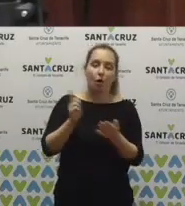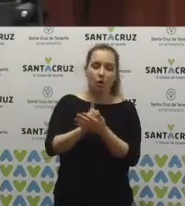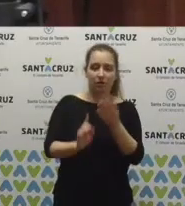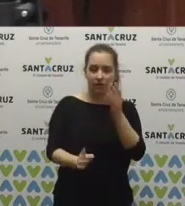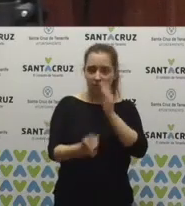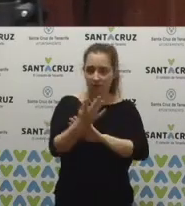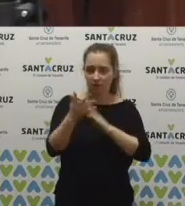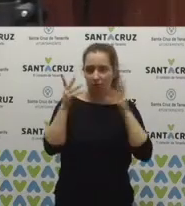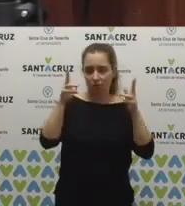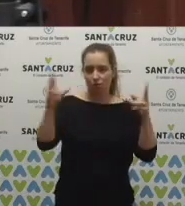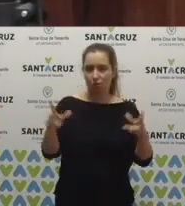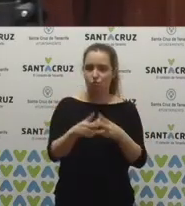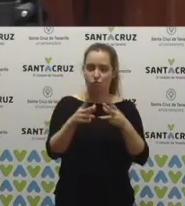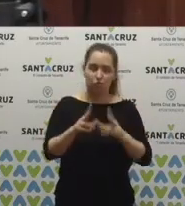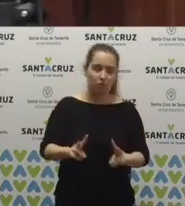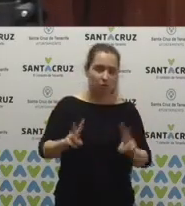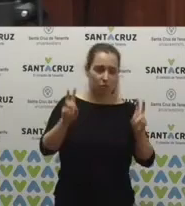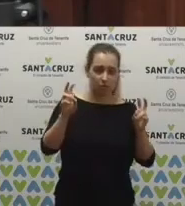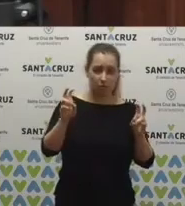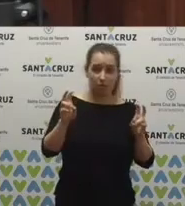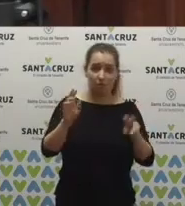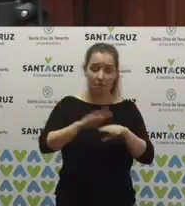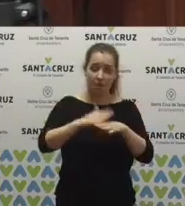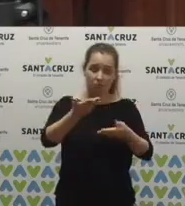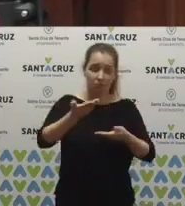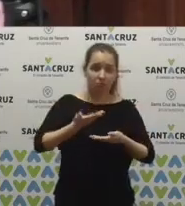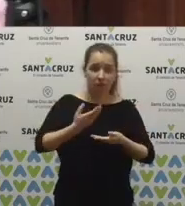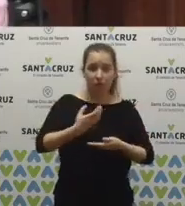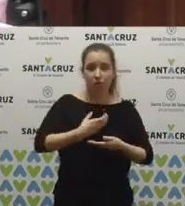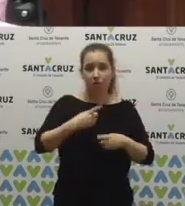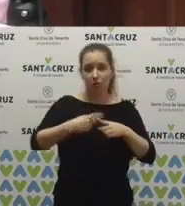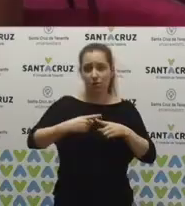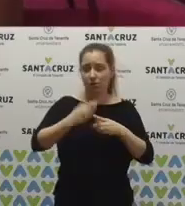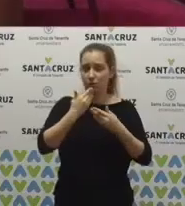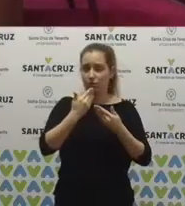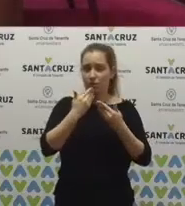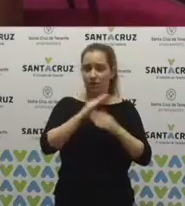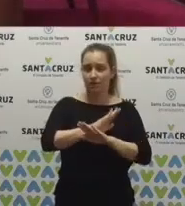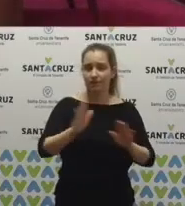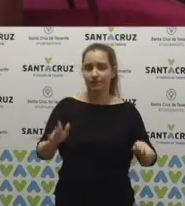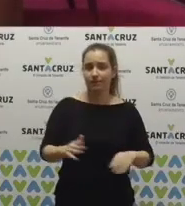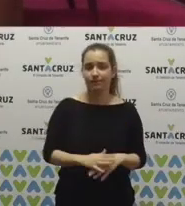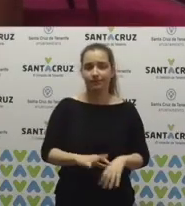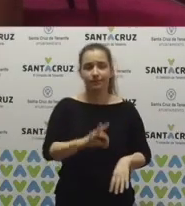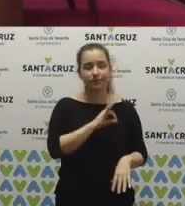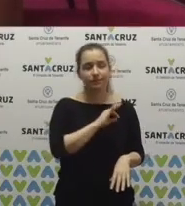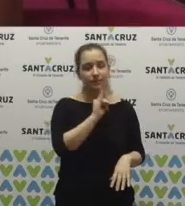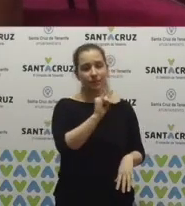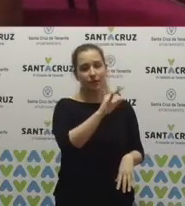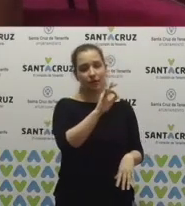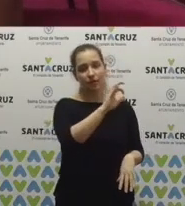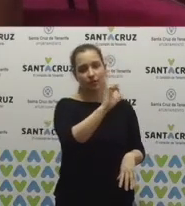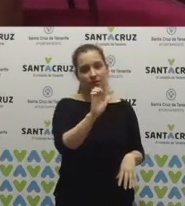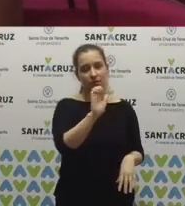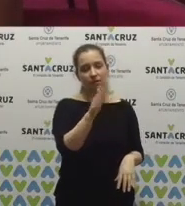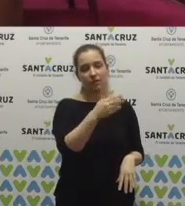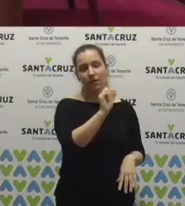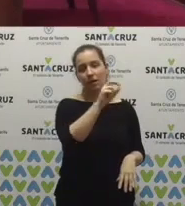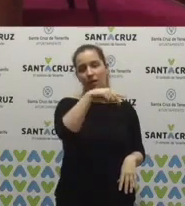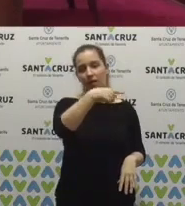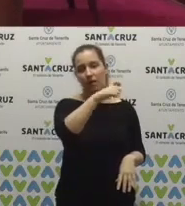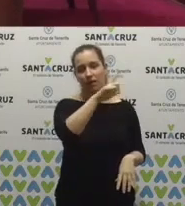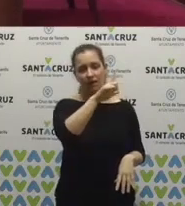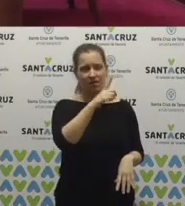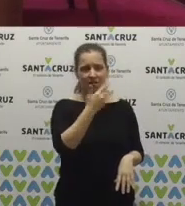ayuntamiento de santa cruz muchísimas gracias lo josé ángel muchas gracias alcaldesa yo muy